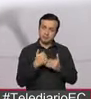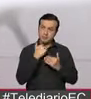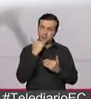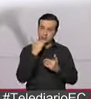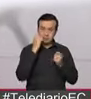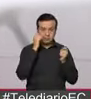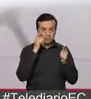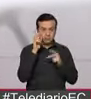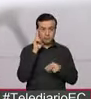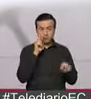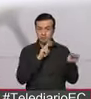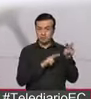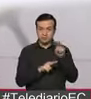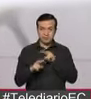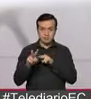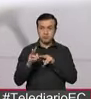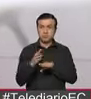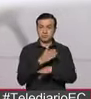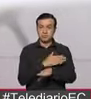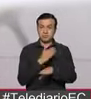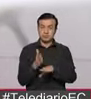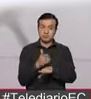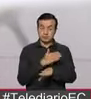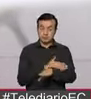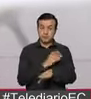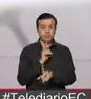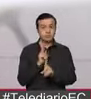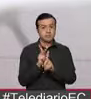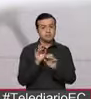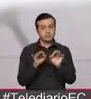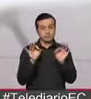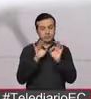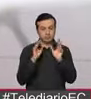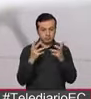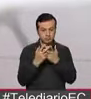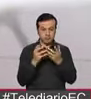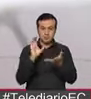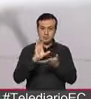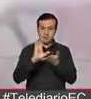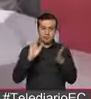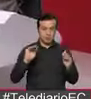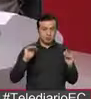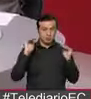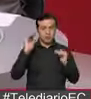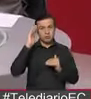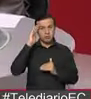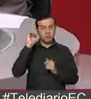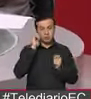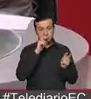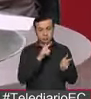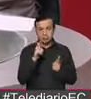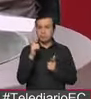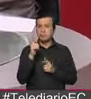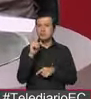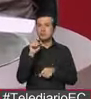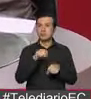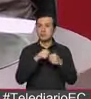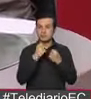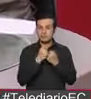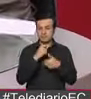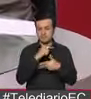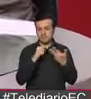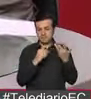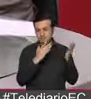alertas para poder nosotros hacer anticipación ese es el sentido de contar con un centro superior que yo creo que la sociedad ya lo necesita